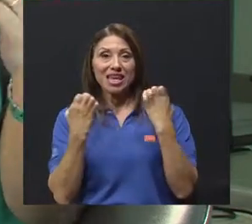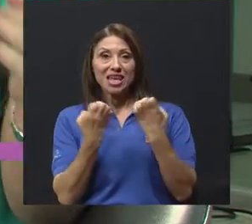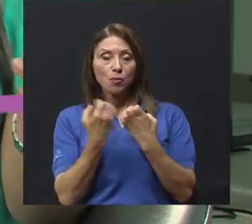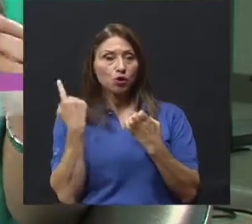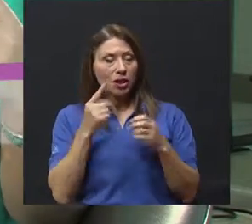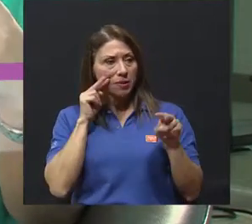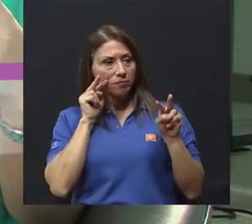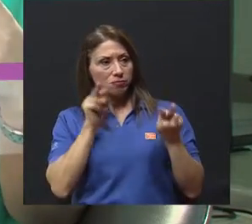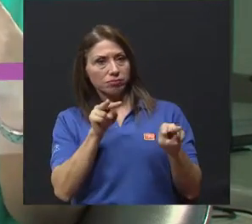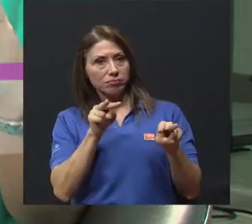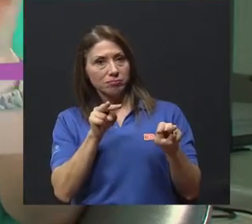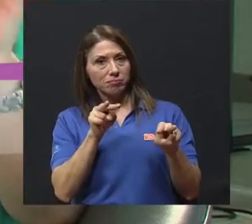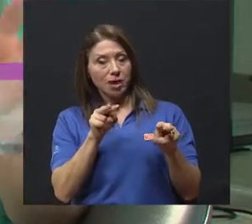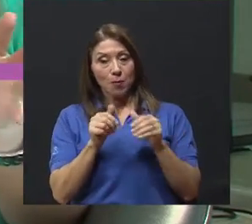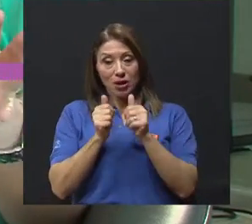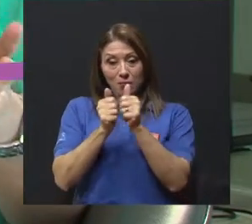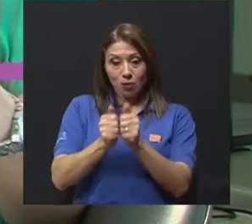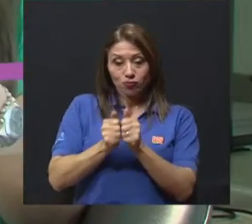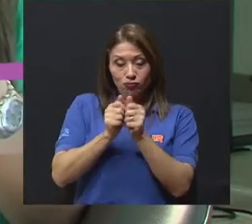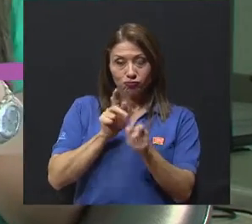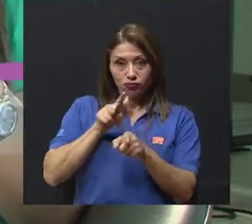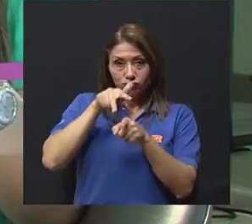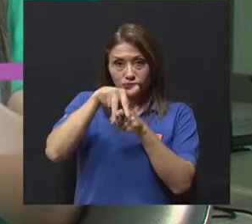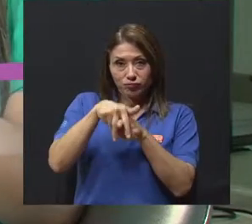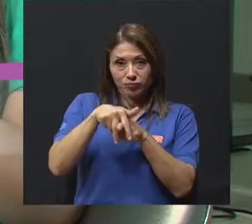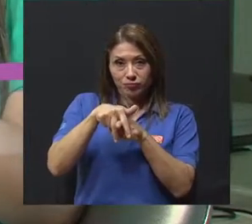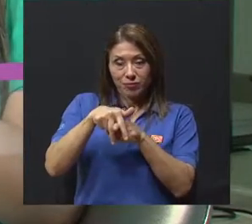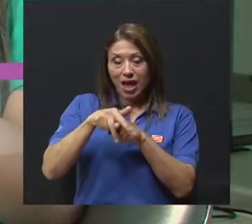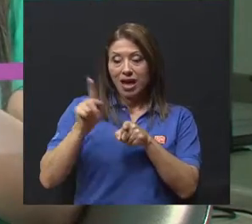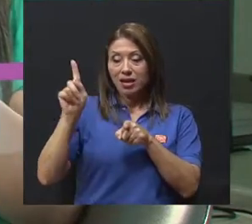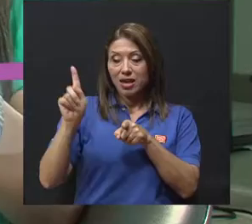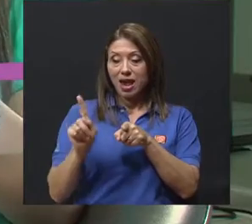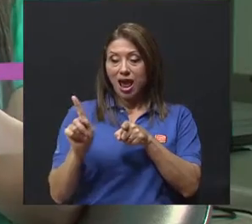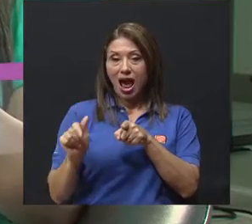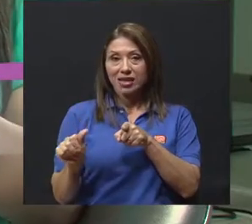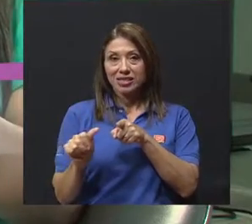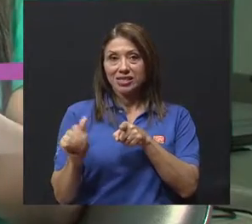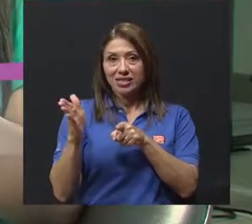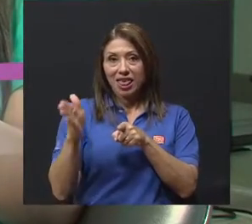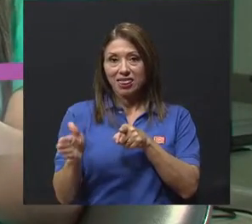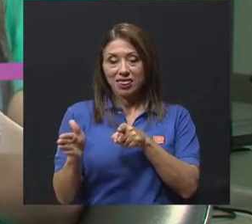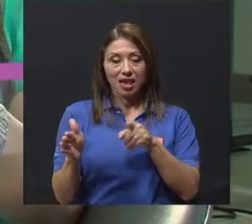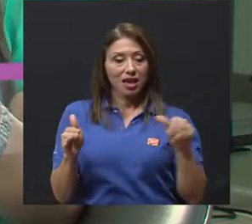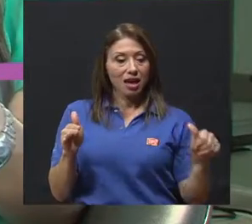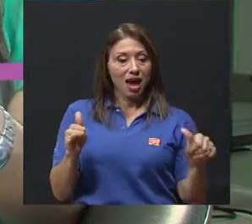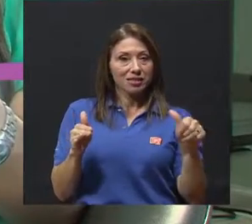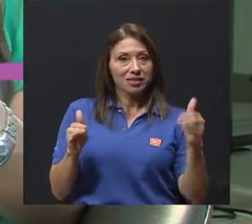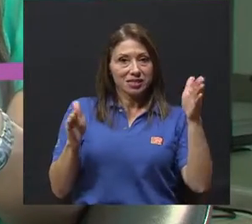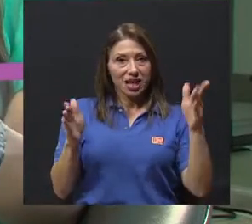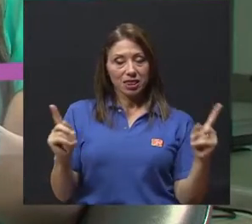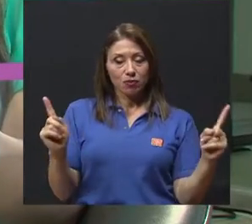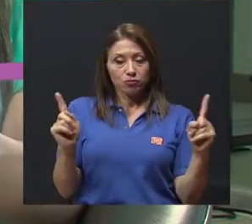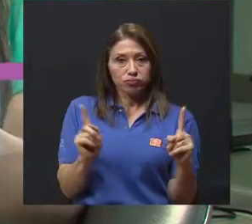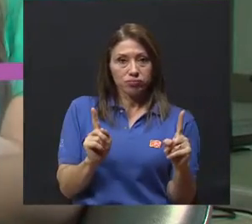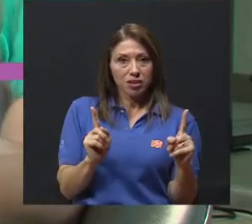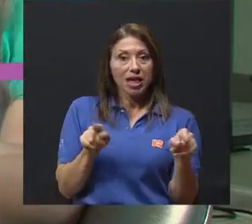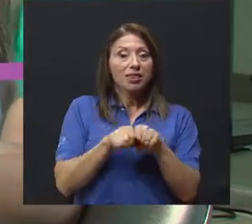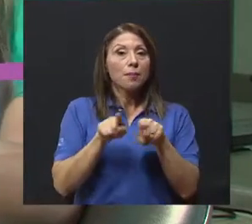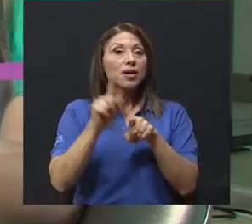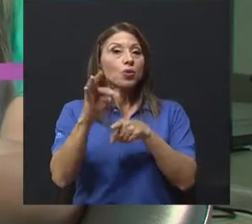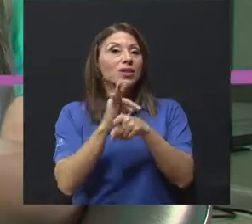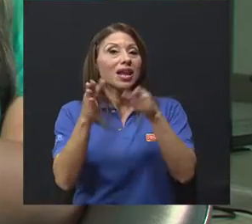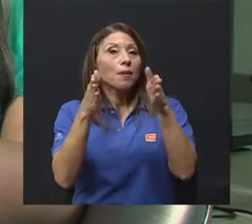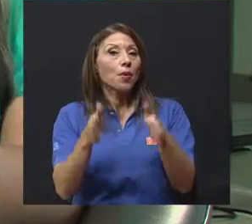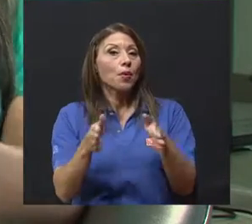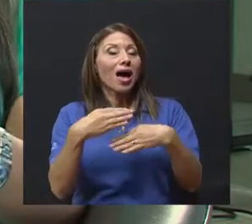asistentes a cada lado y un terapeuta que inclusive cuando vamos a enseñarle al chico por primera vez a montar pues hacemos lo que